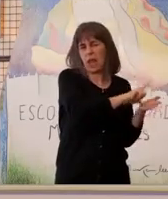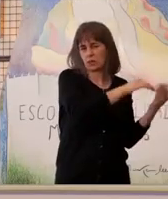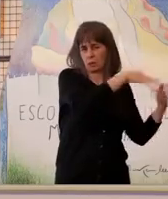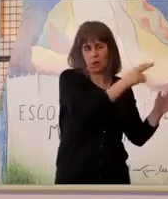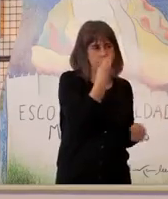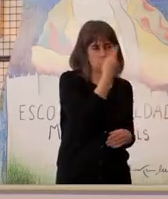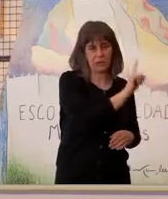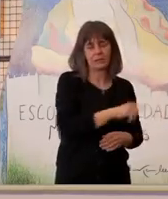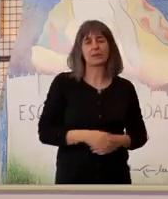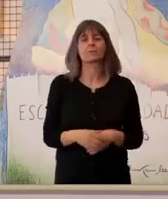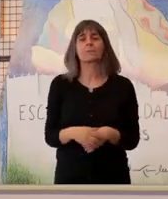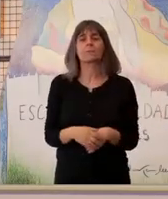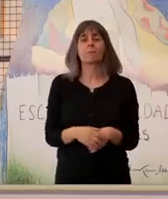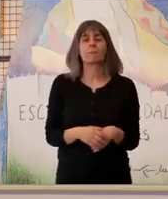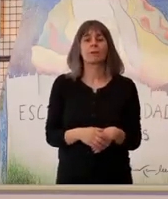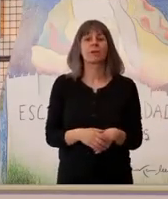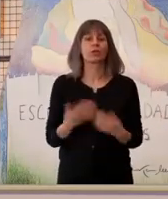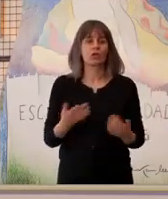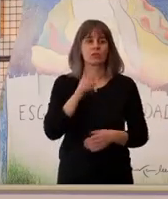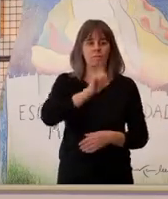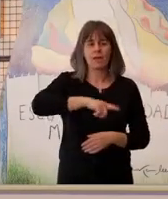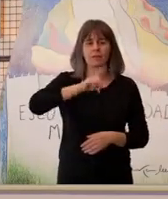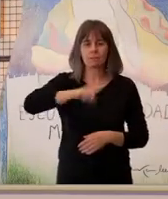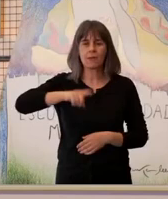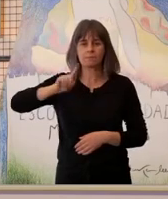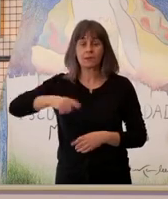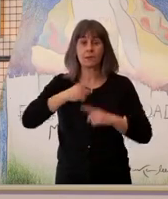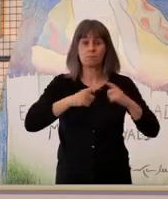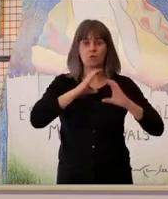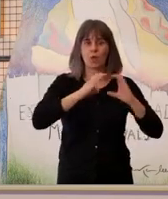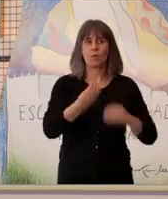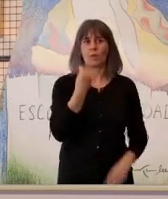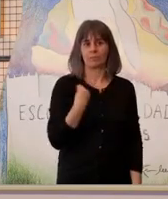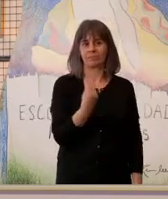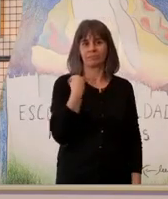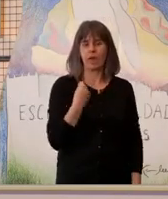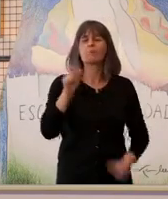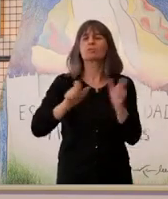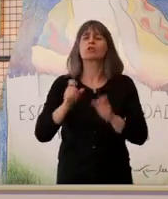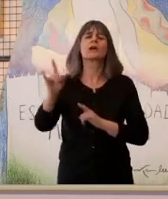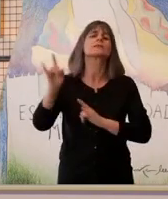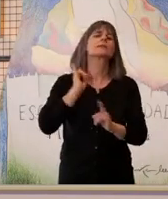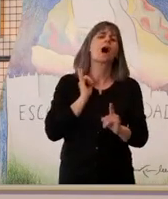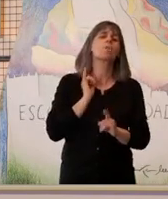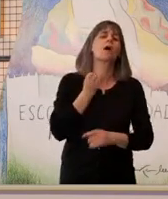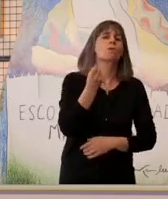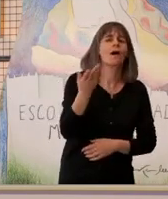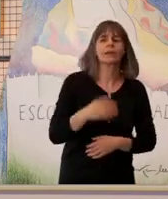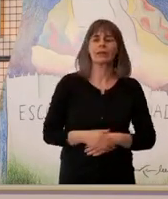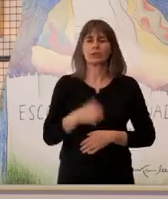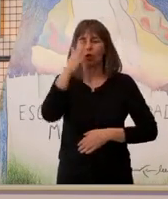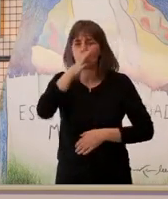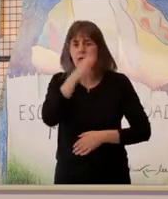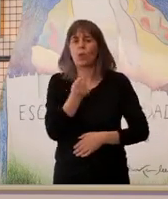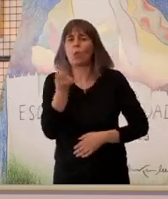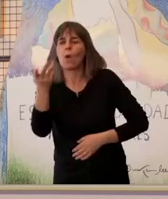interesa cada mes me venían los medios a preguntar cuánta gente había llamado cuánta gente había denunciado que